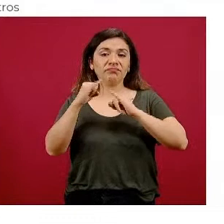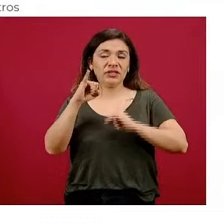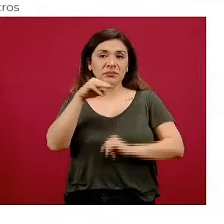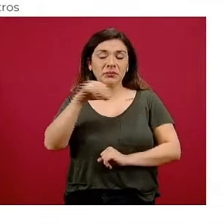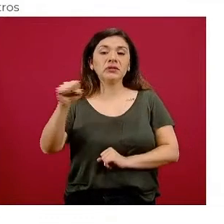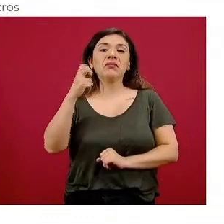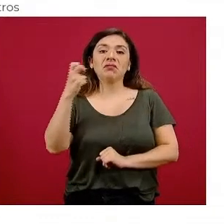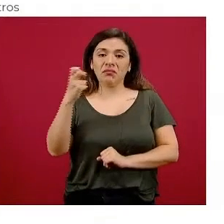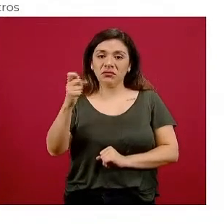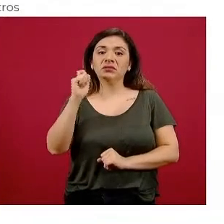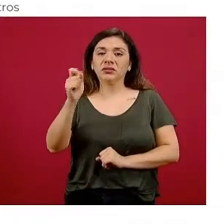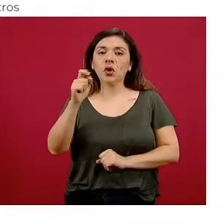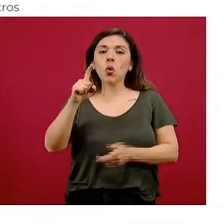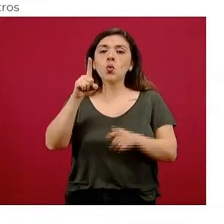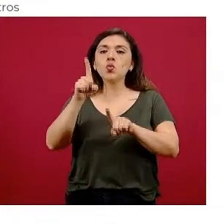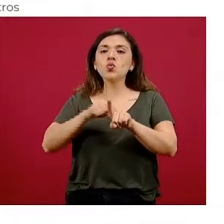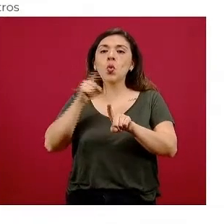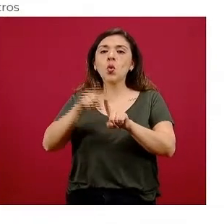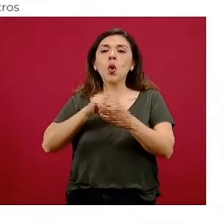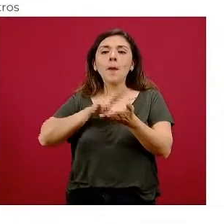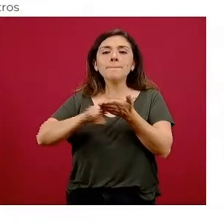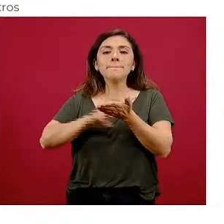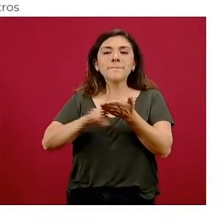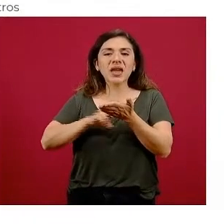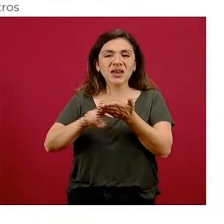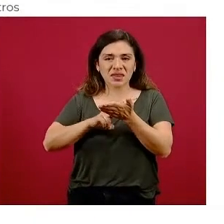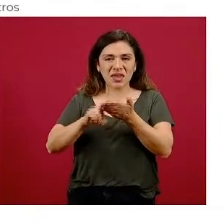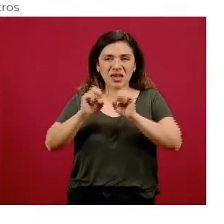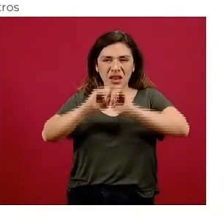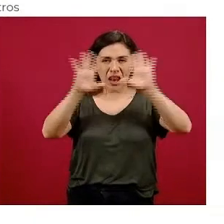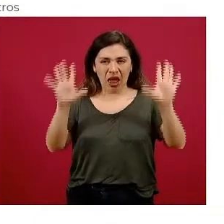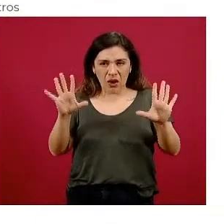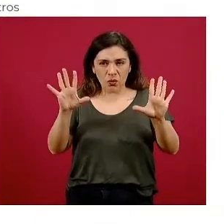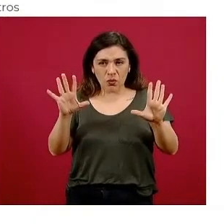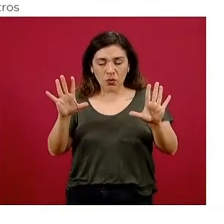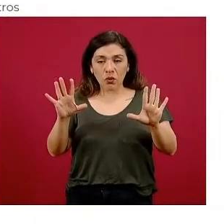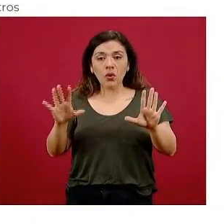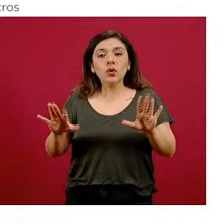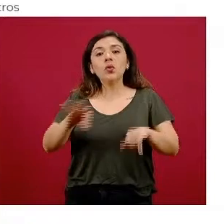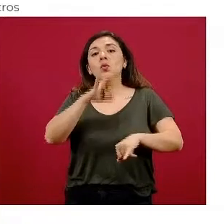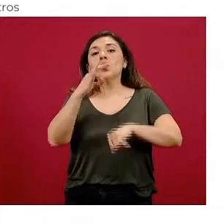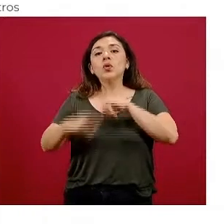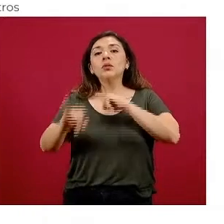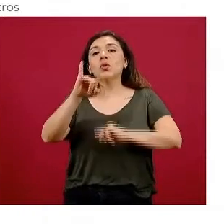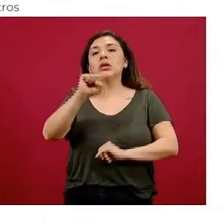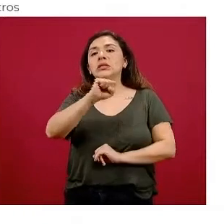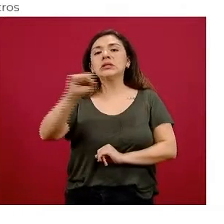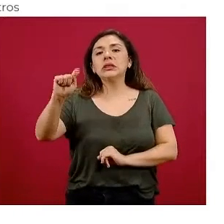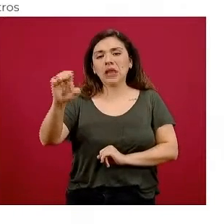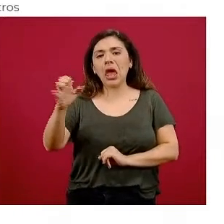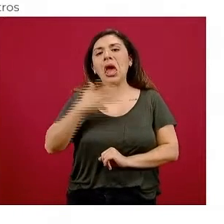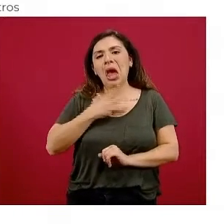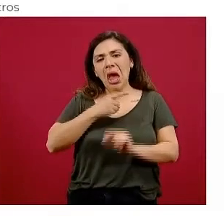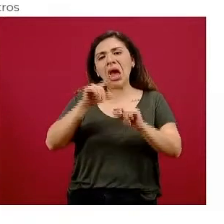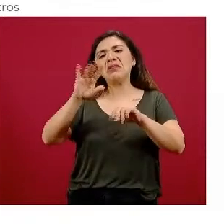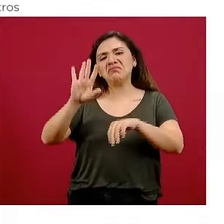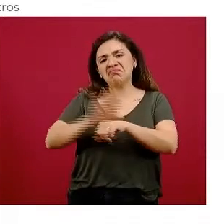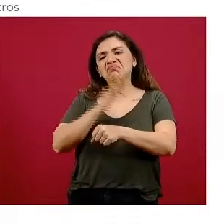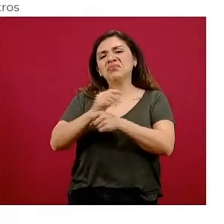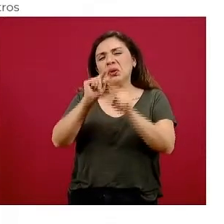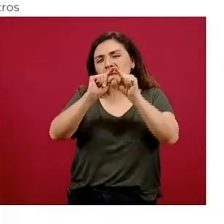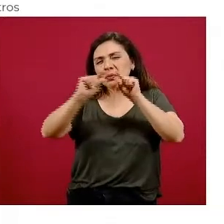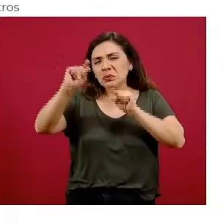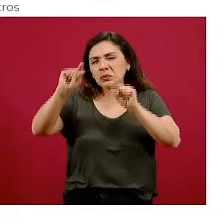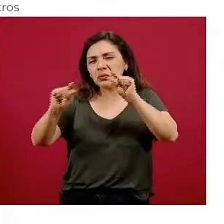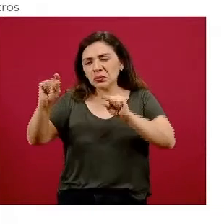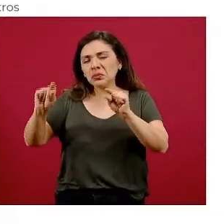Social, que son las barras apiladas de color verde, y finalmente el ISSSTE con cantidades menores, aunque estas